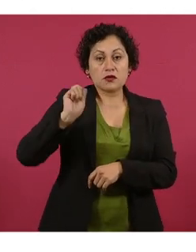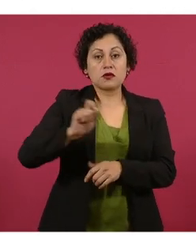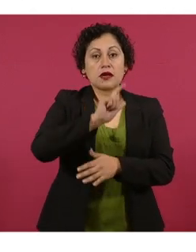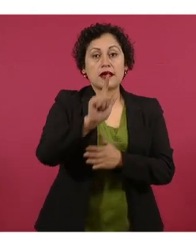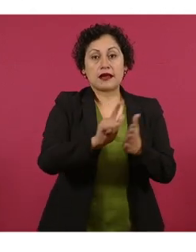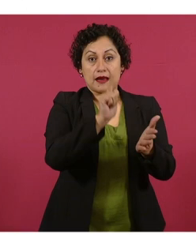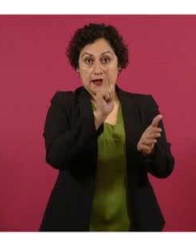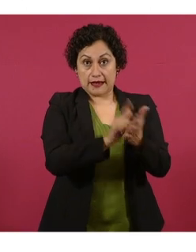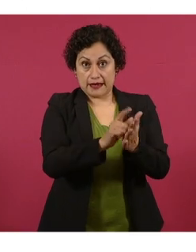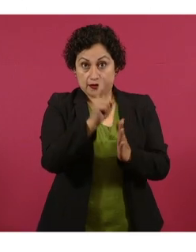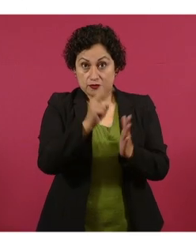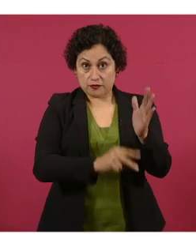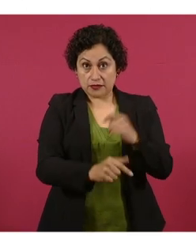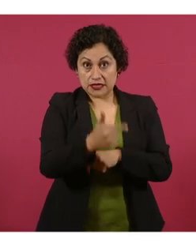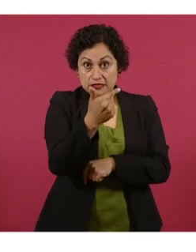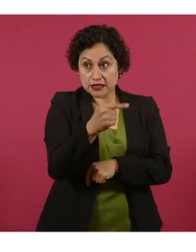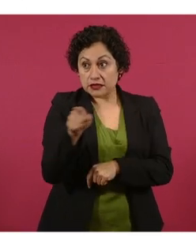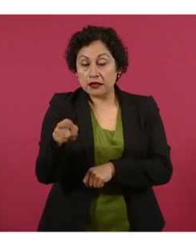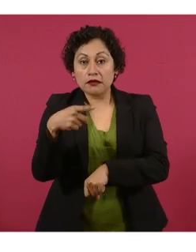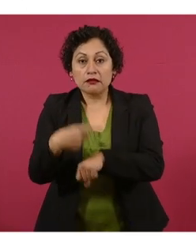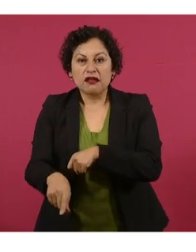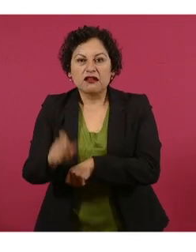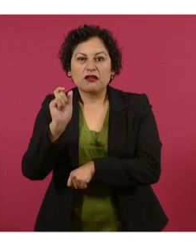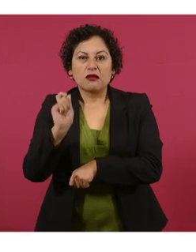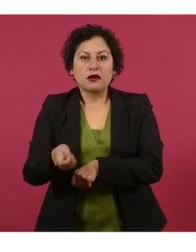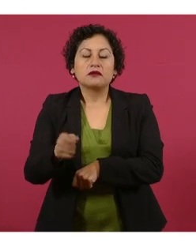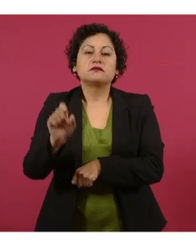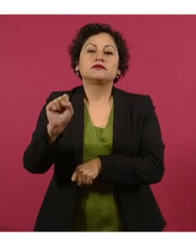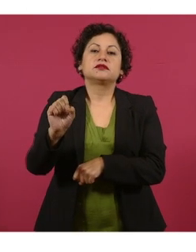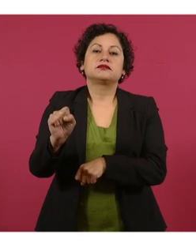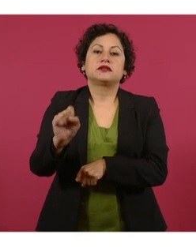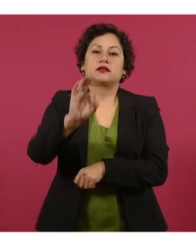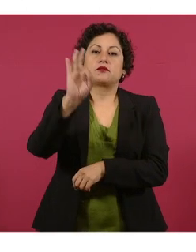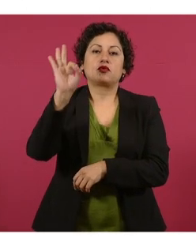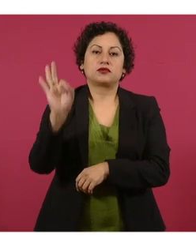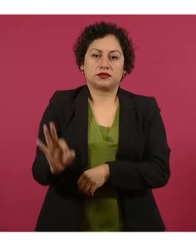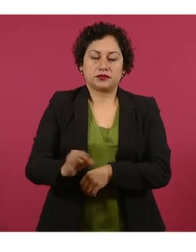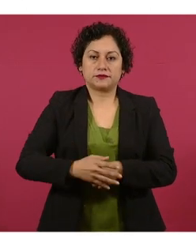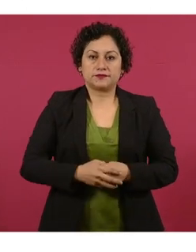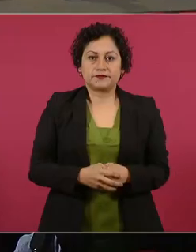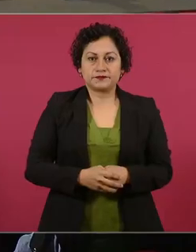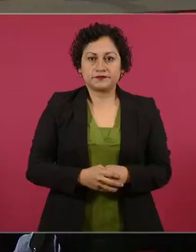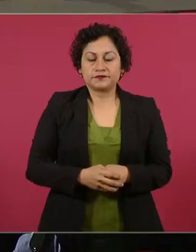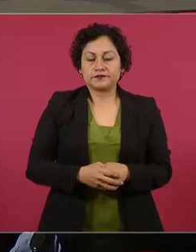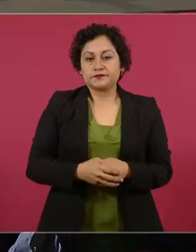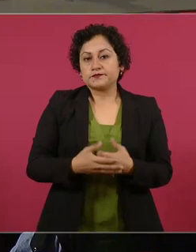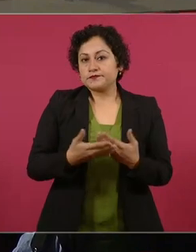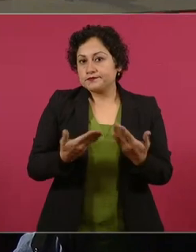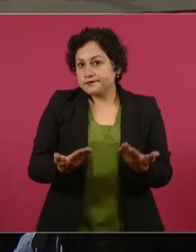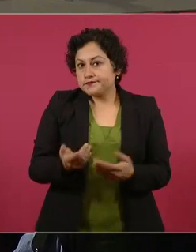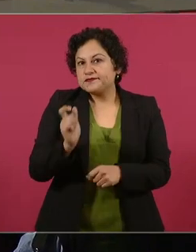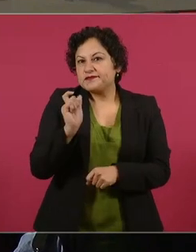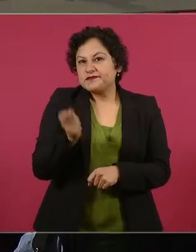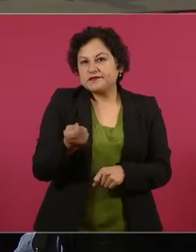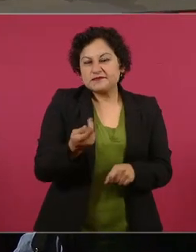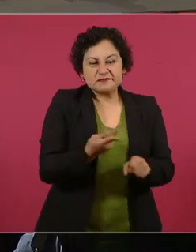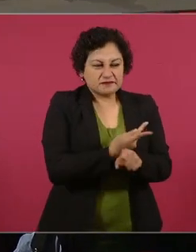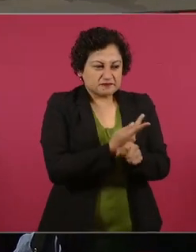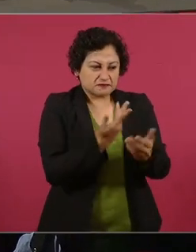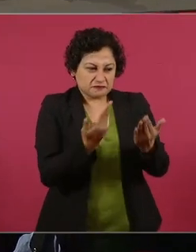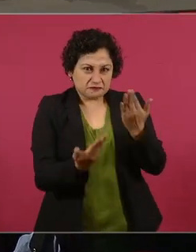del 2007, con 60%. Derivado de esta realidad es que